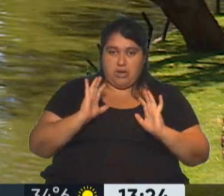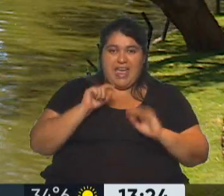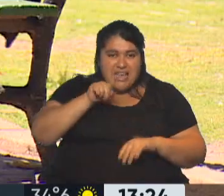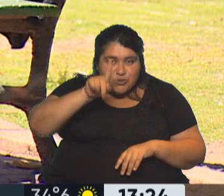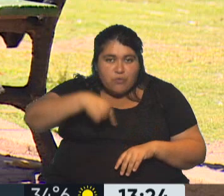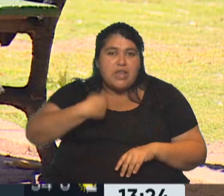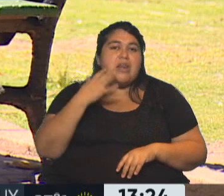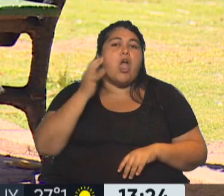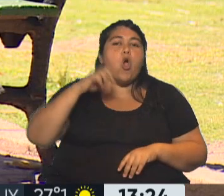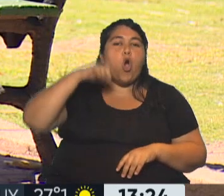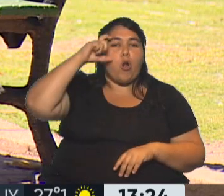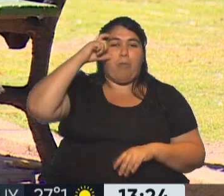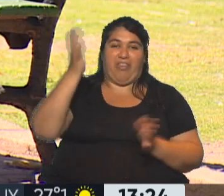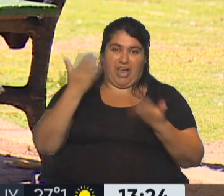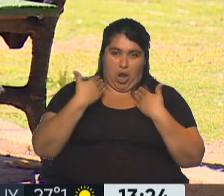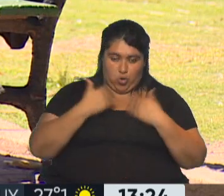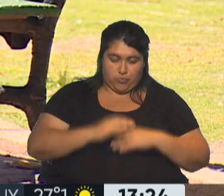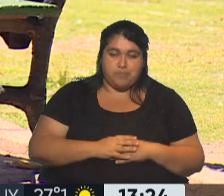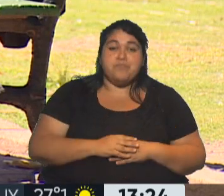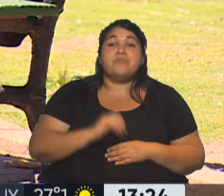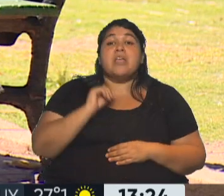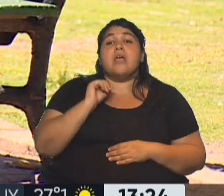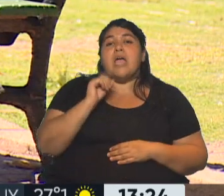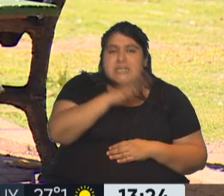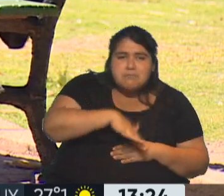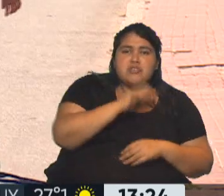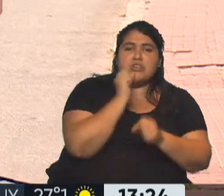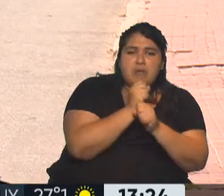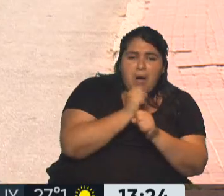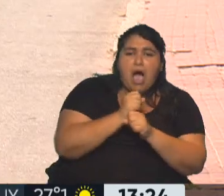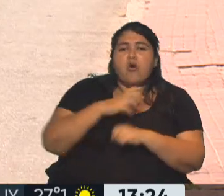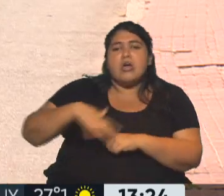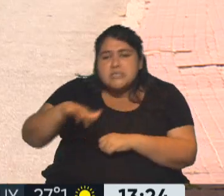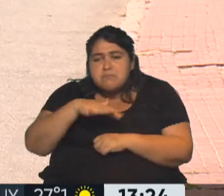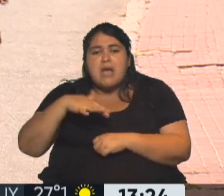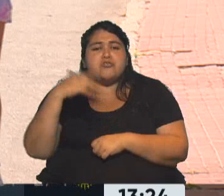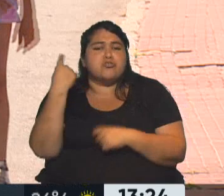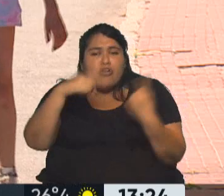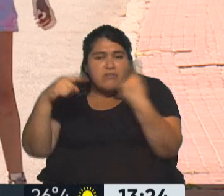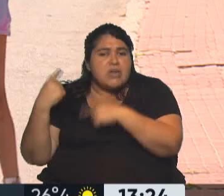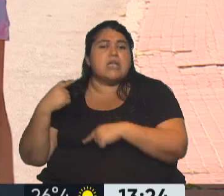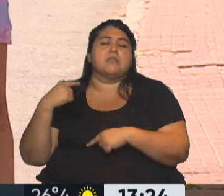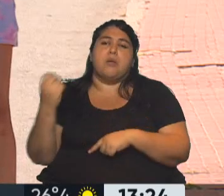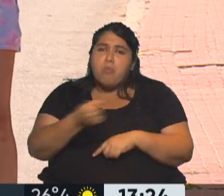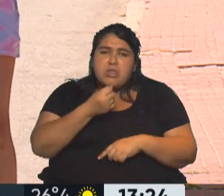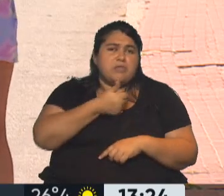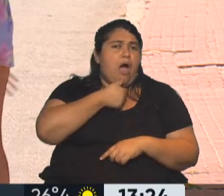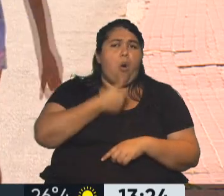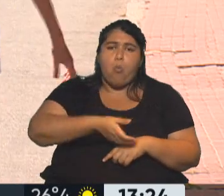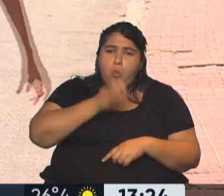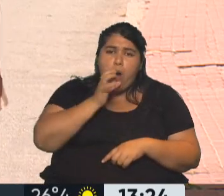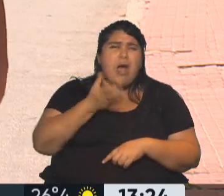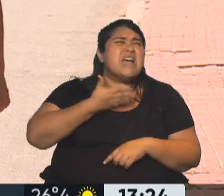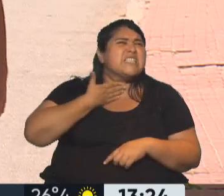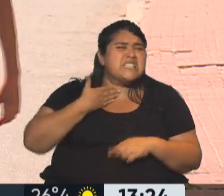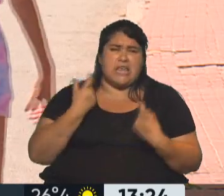lugares cerrados, como casas, espacios de trabajo u otros, se recomienda tomar agua con mayor frecuencia, aun cuando no se sienta sed.